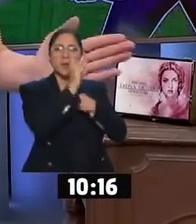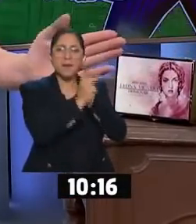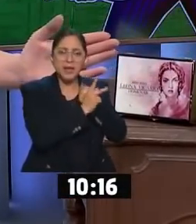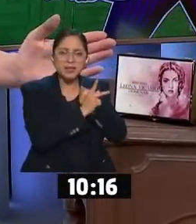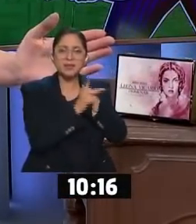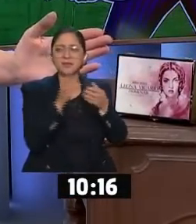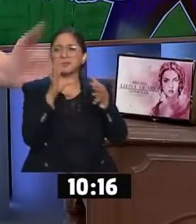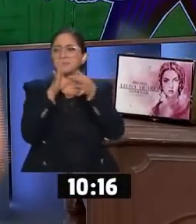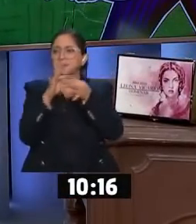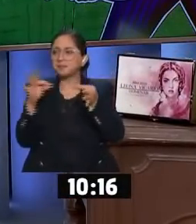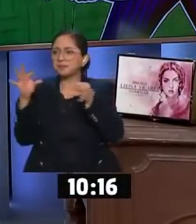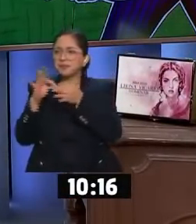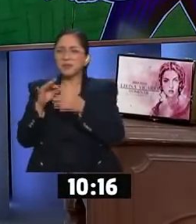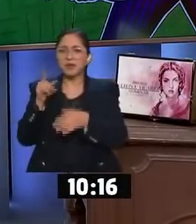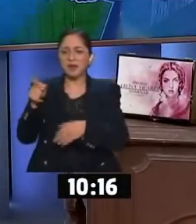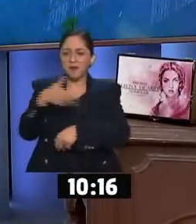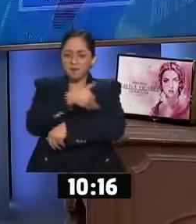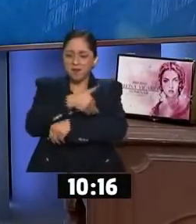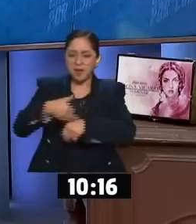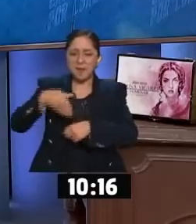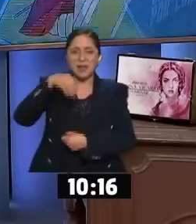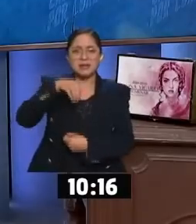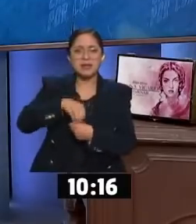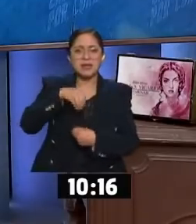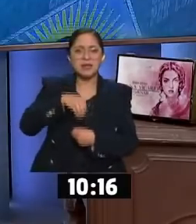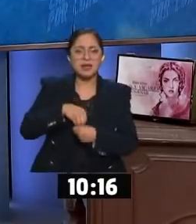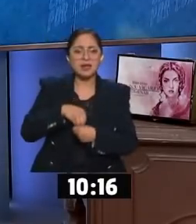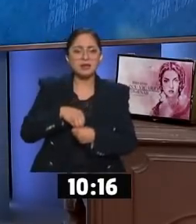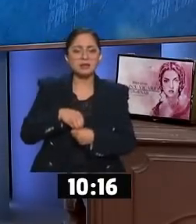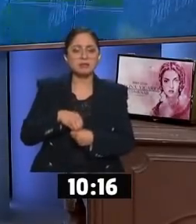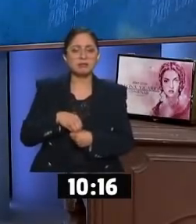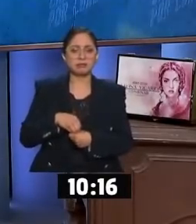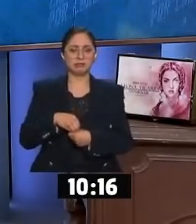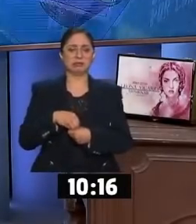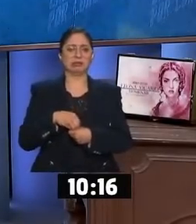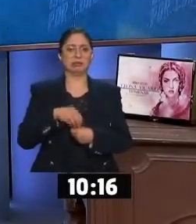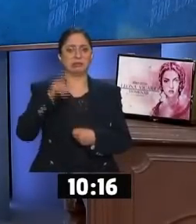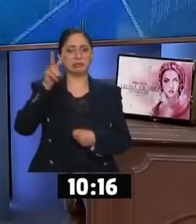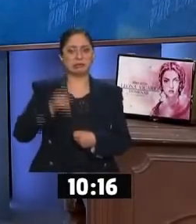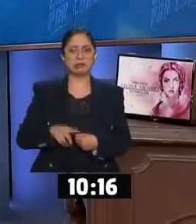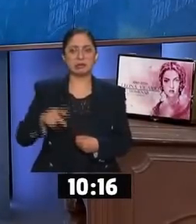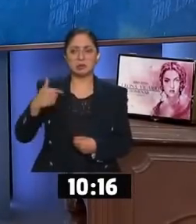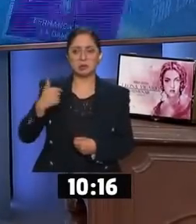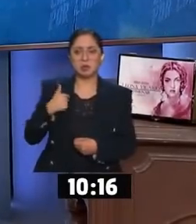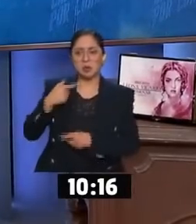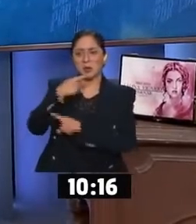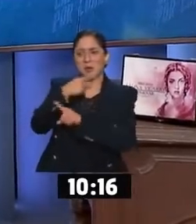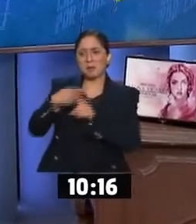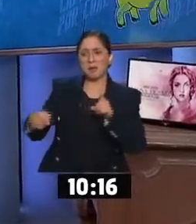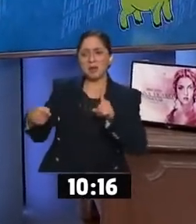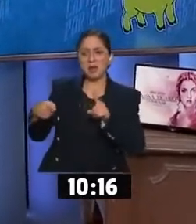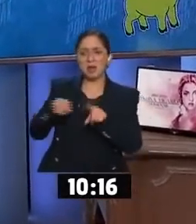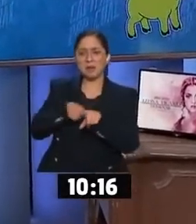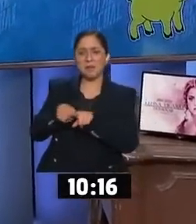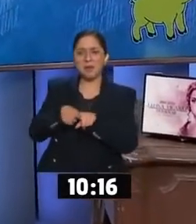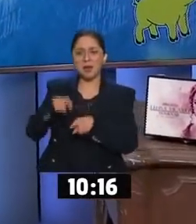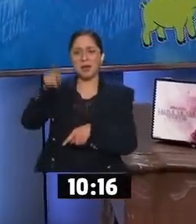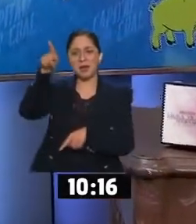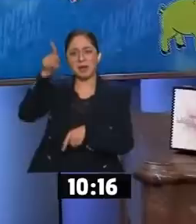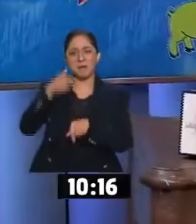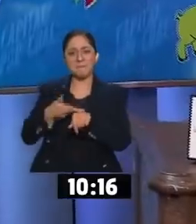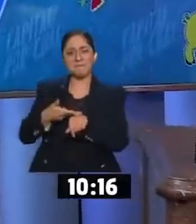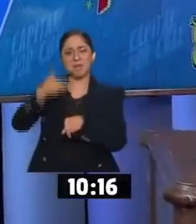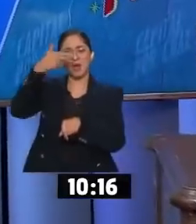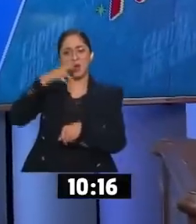familia. Hijo, creo que me va a pegar si sabe que yo tengo una media hermana muy mayor. ¿Y hace cuánto que no la ve?